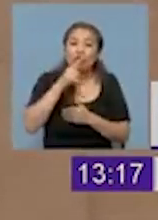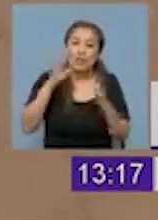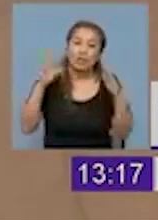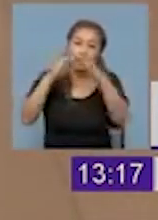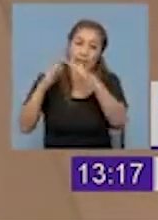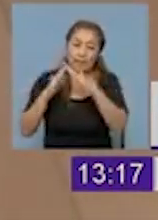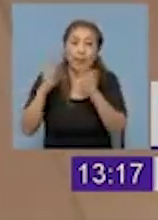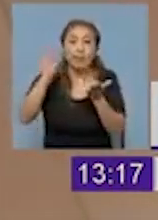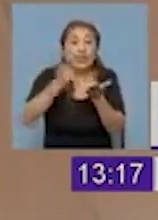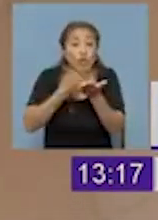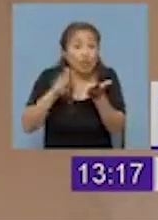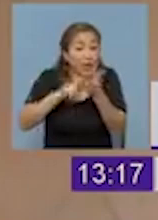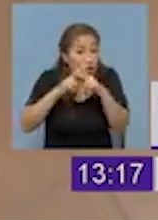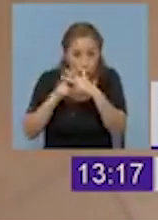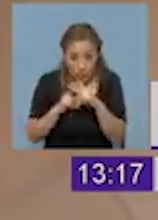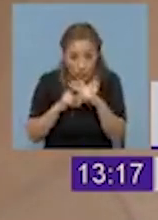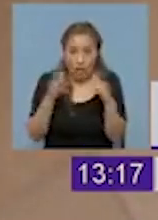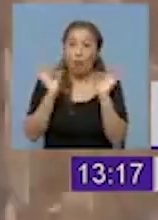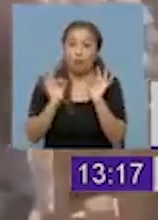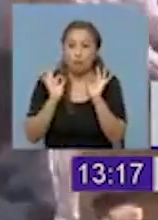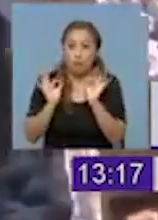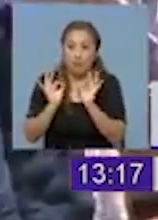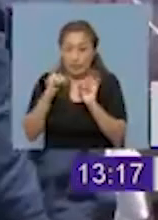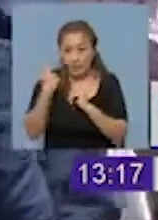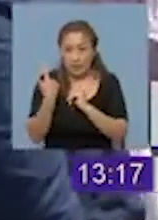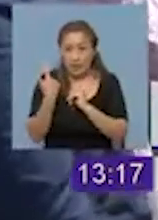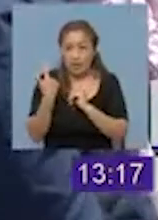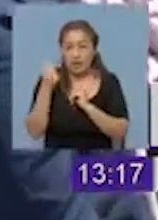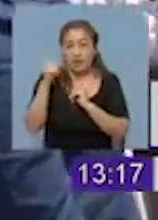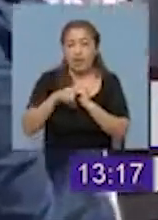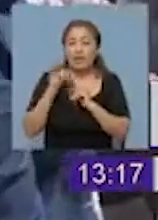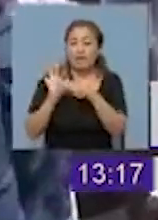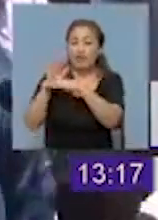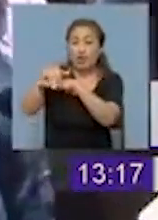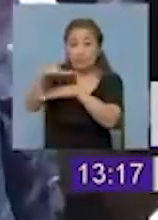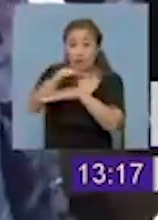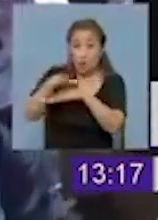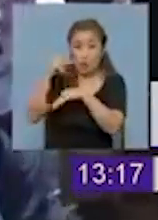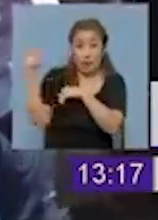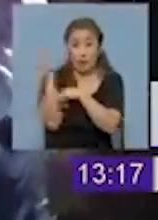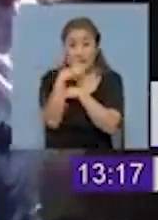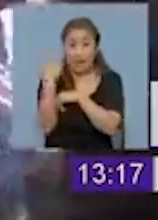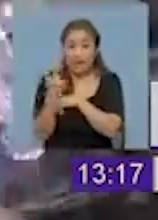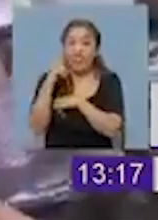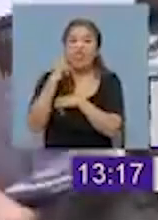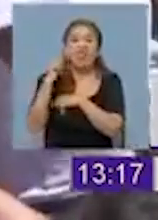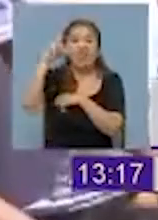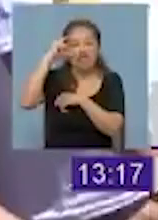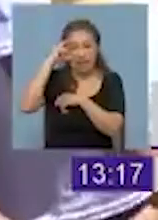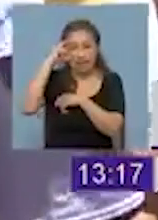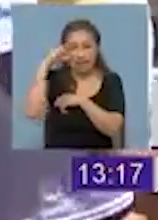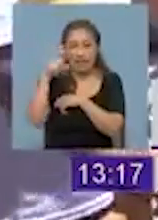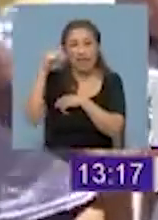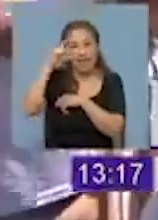de lo que han sido reconstruida totalmente digamos nosotros en volcán habíamos a partir de ese 10 de enero había mucho una